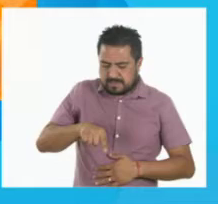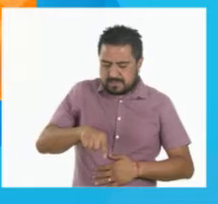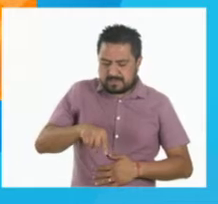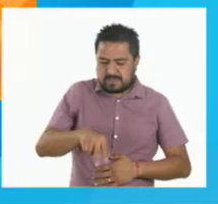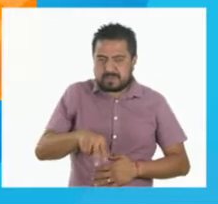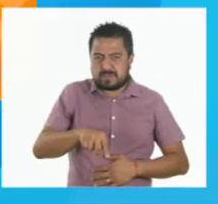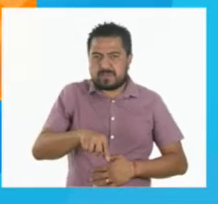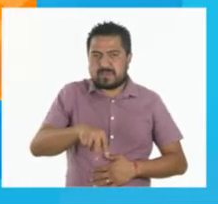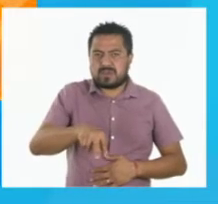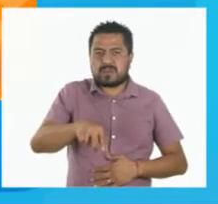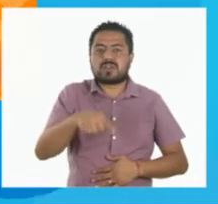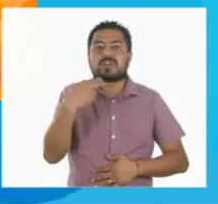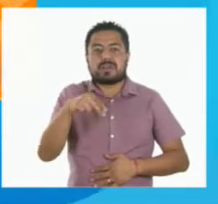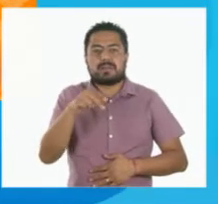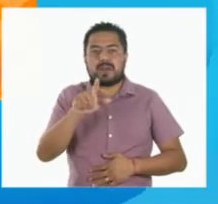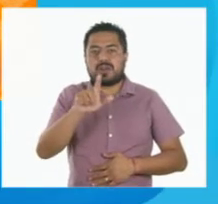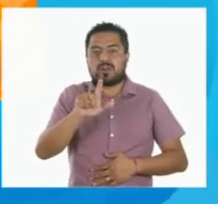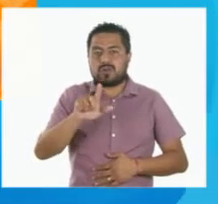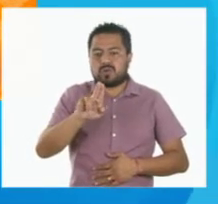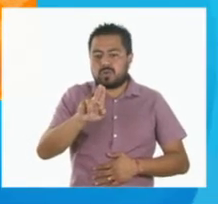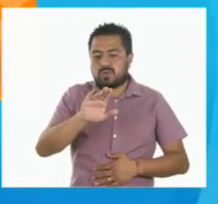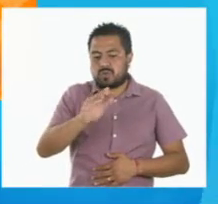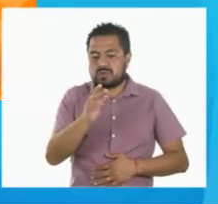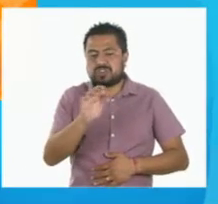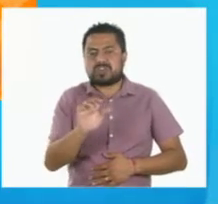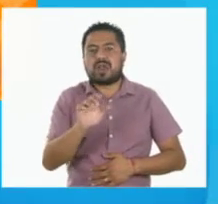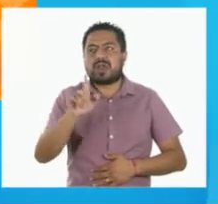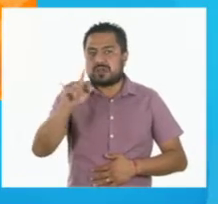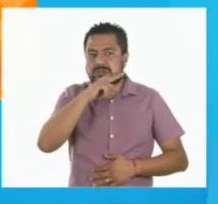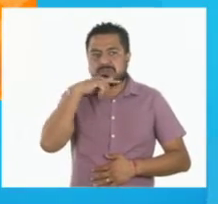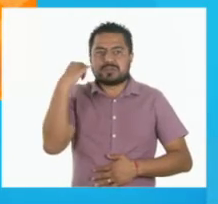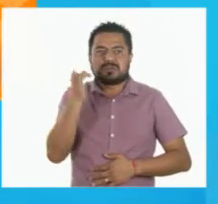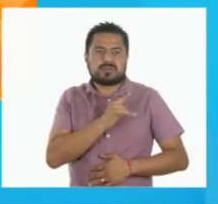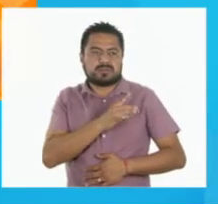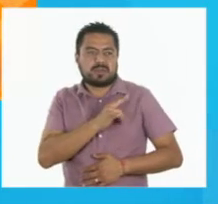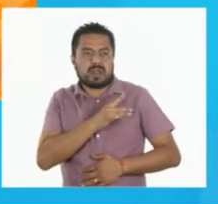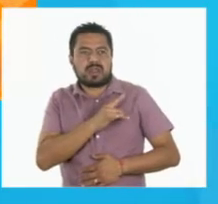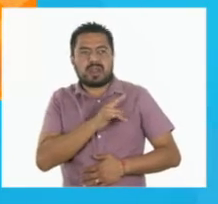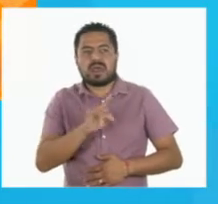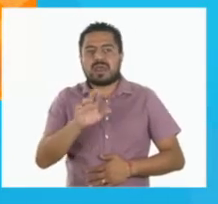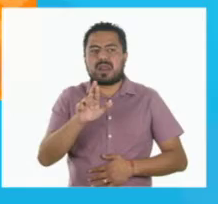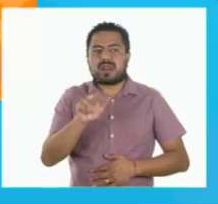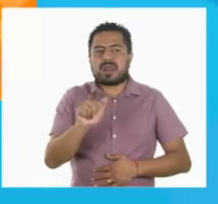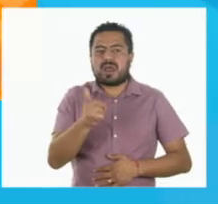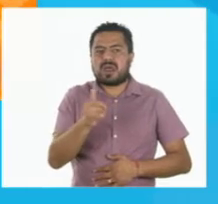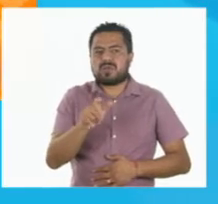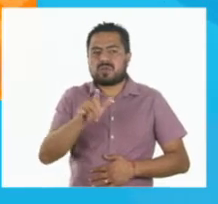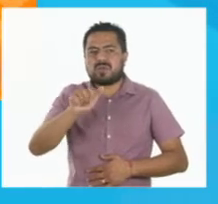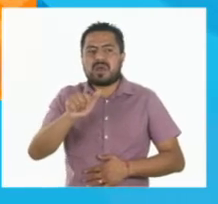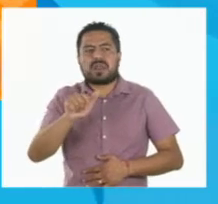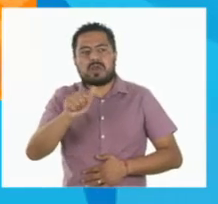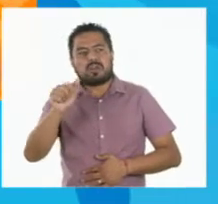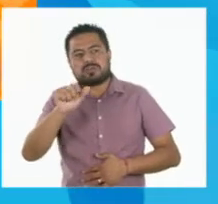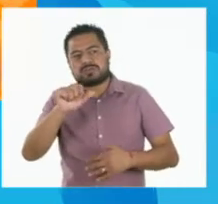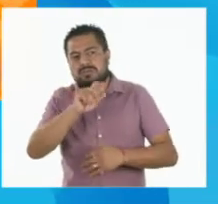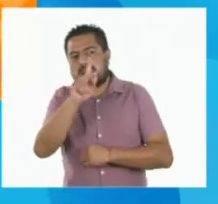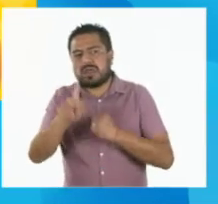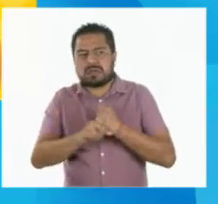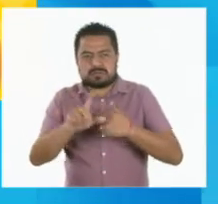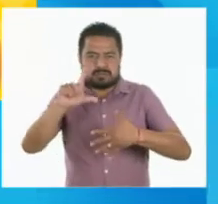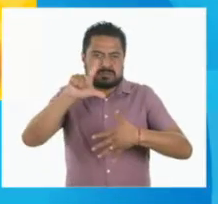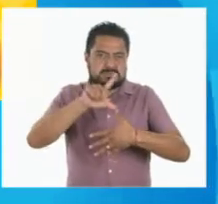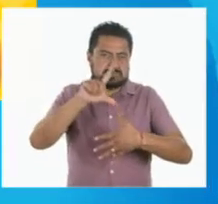luche en Chile, golosa en Colombia y rayuela en otros países de América Latina.